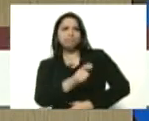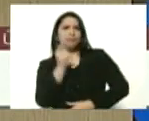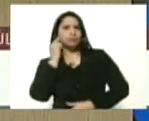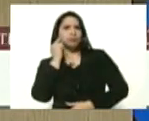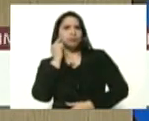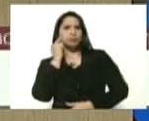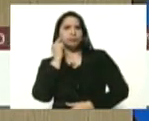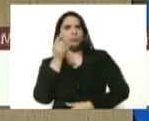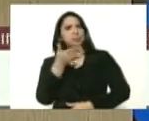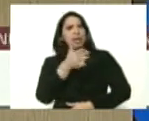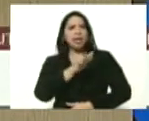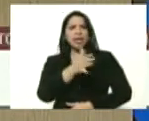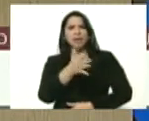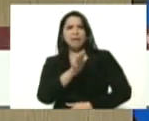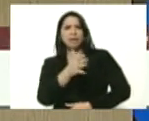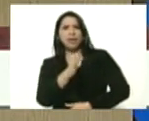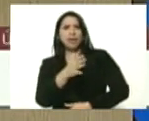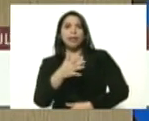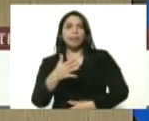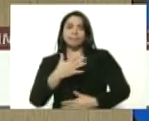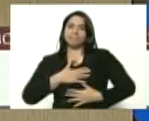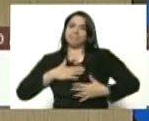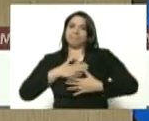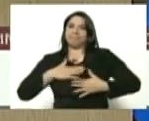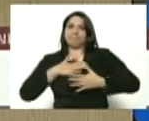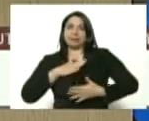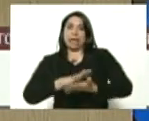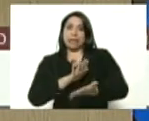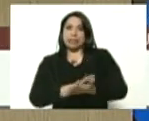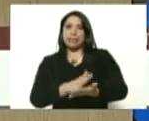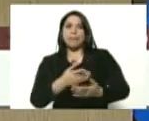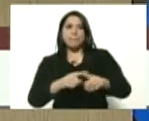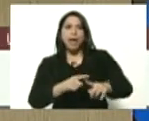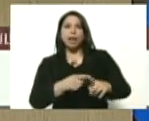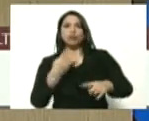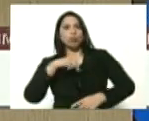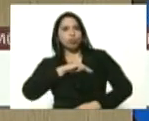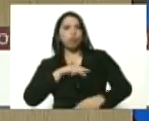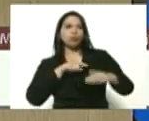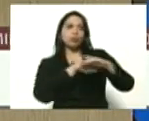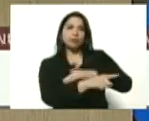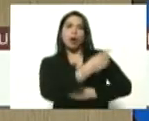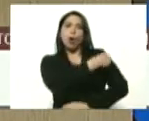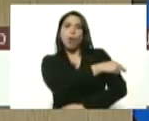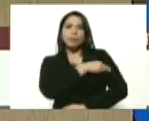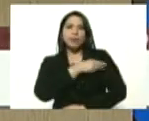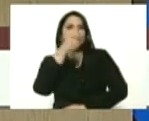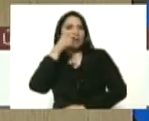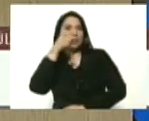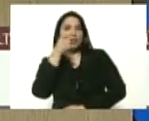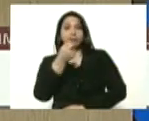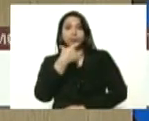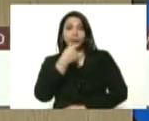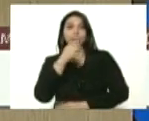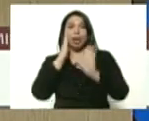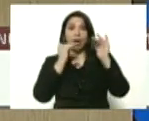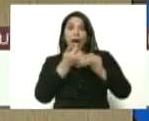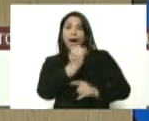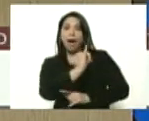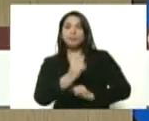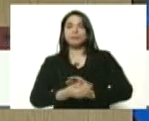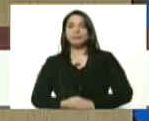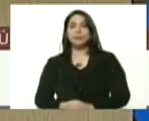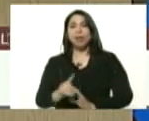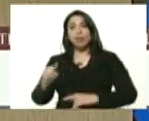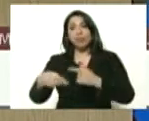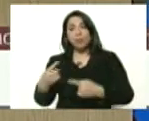síntomas leves, cosas que nos contenta mucho, y la tenemos ingresada con tratamiento en el CDI Centinela. Luego tenemos una